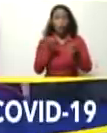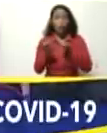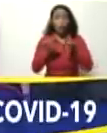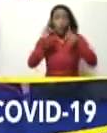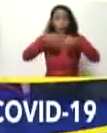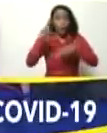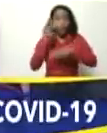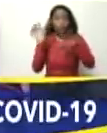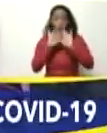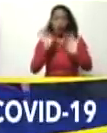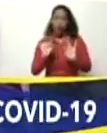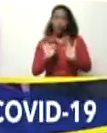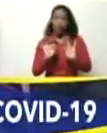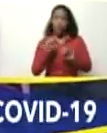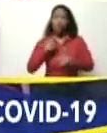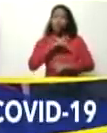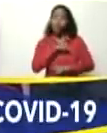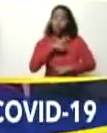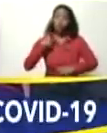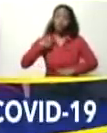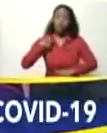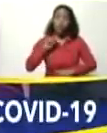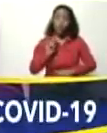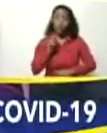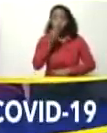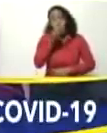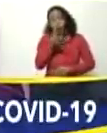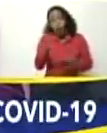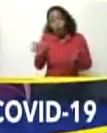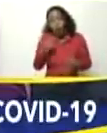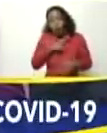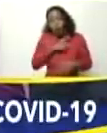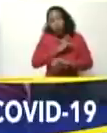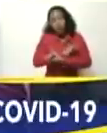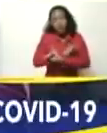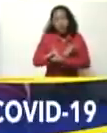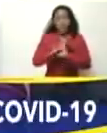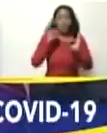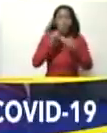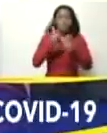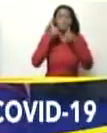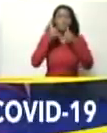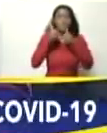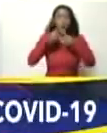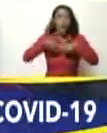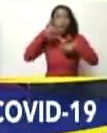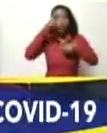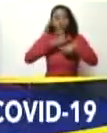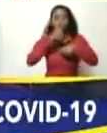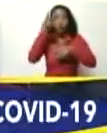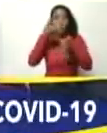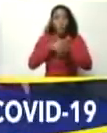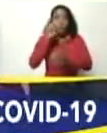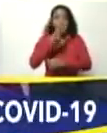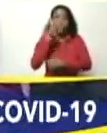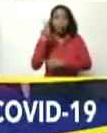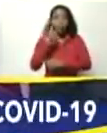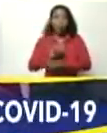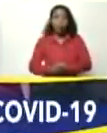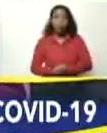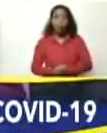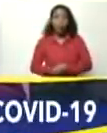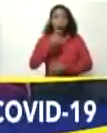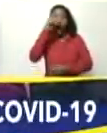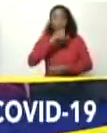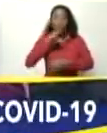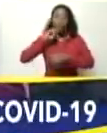Venezuela. Y nosotros, bueno, que estamos terminando bien este año 2021...